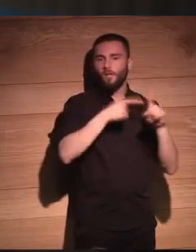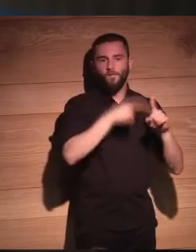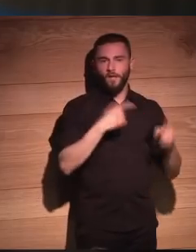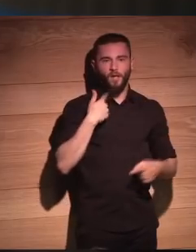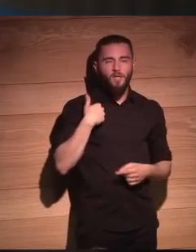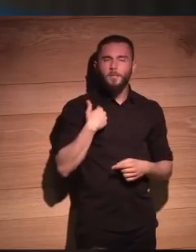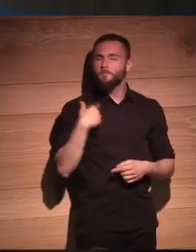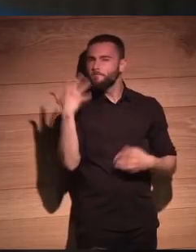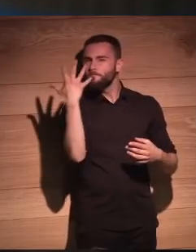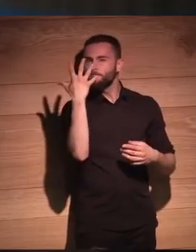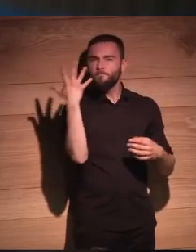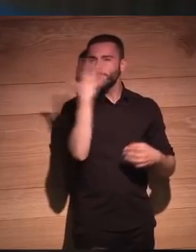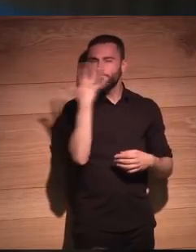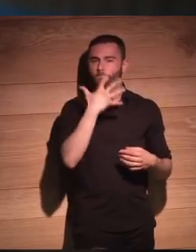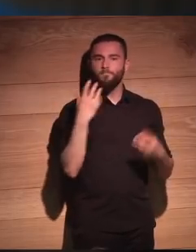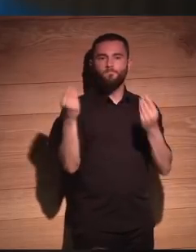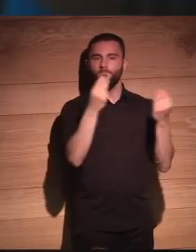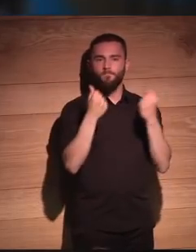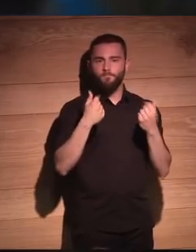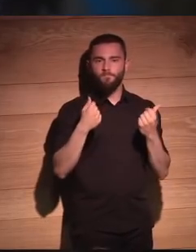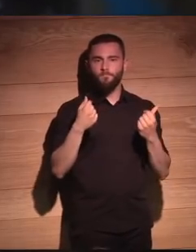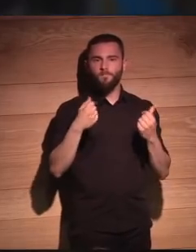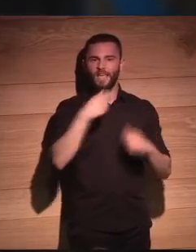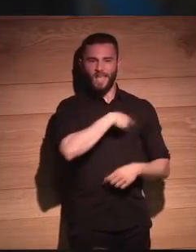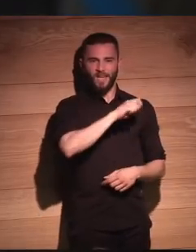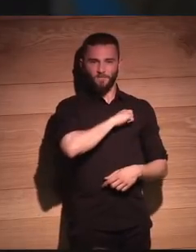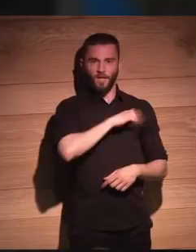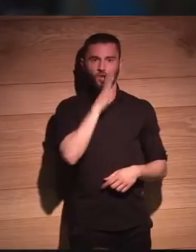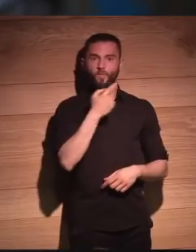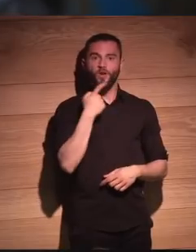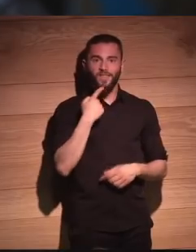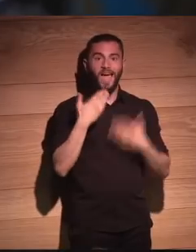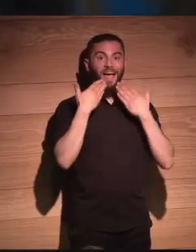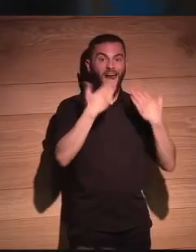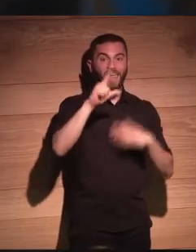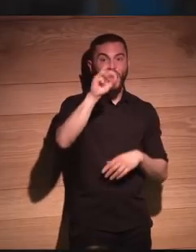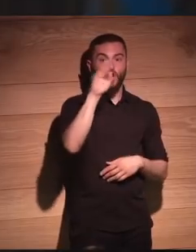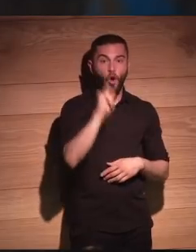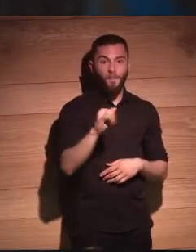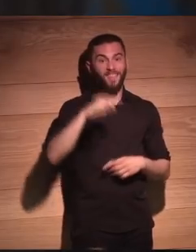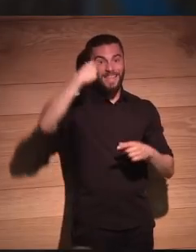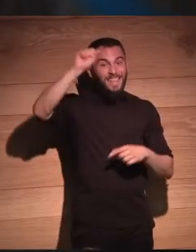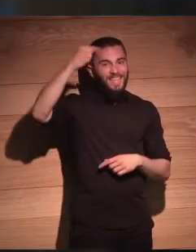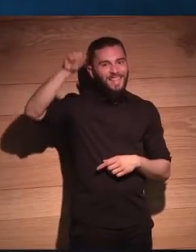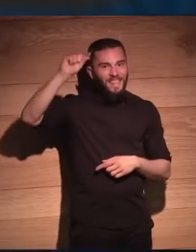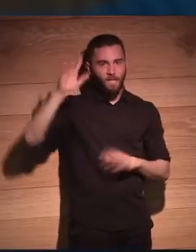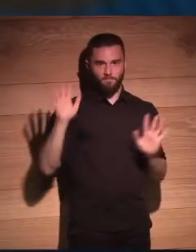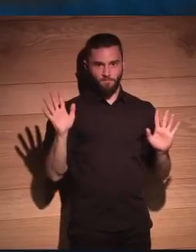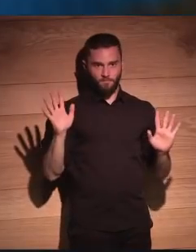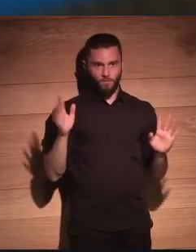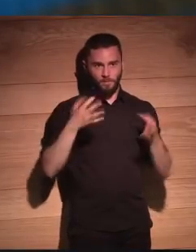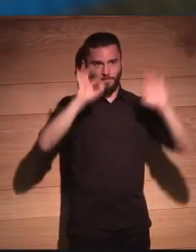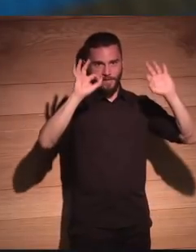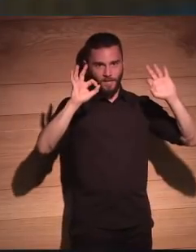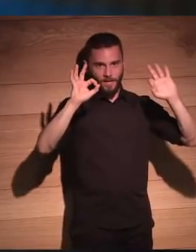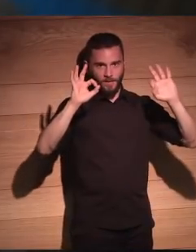que era español porque firmaba como García López, claro, y ponía las tildes, ¿no? Cosa que era un tanto especial. No fue